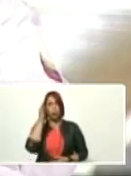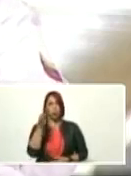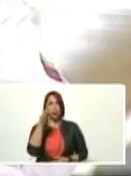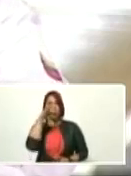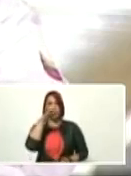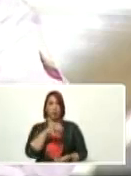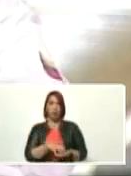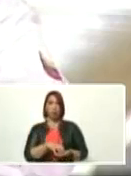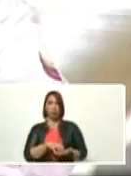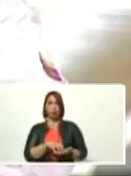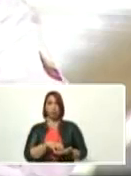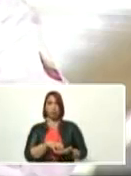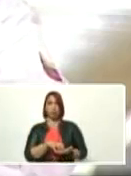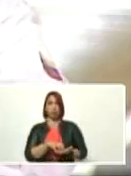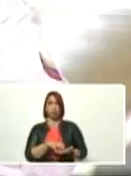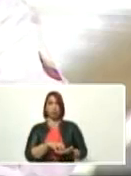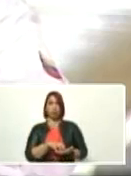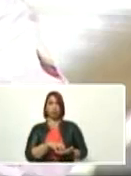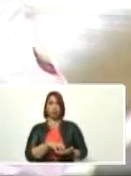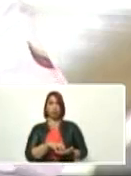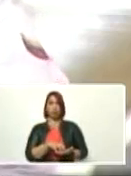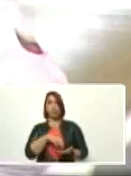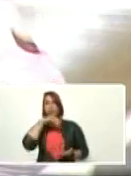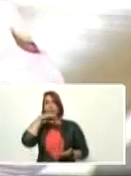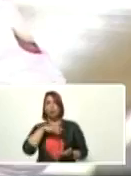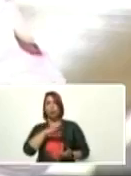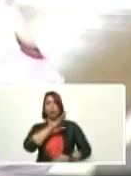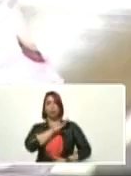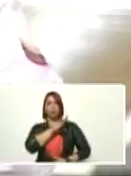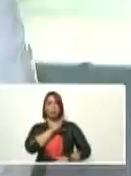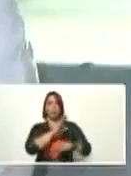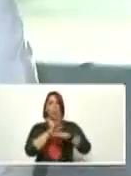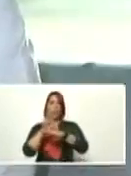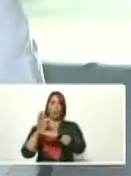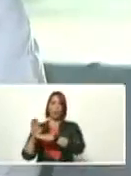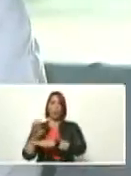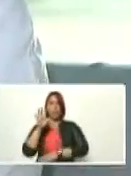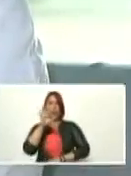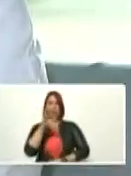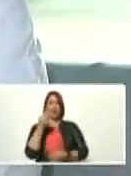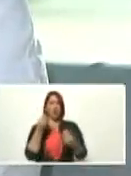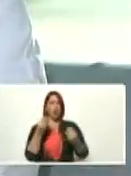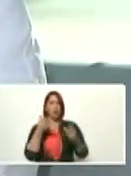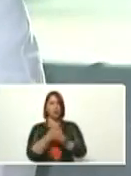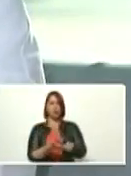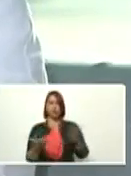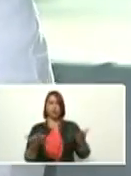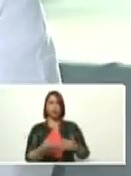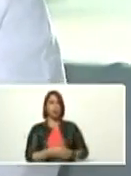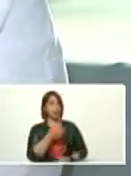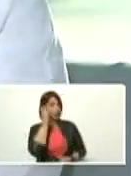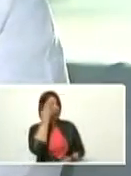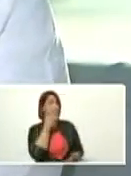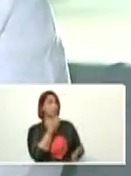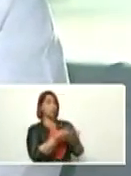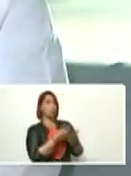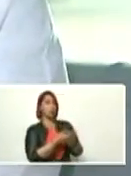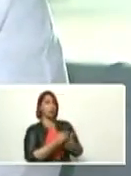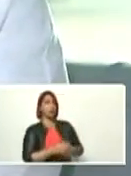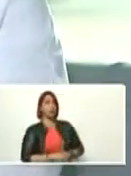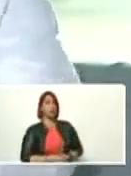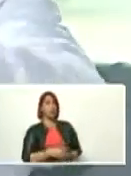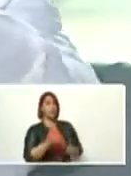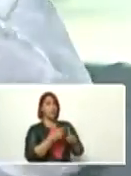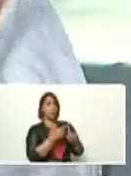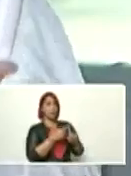Estado de la historia y el patrimonio del país? Sí. ¿Cómo sería eso? Han surgido propuestas y primero